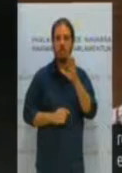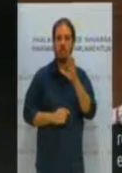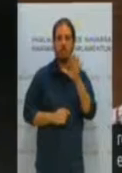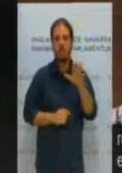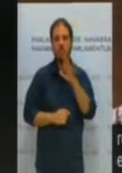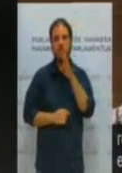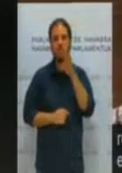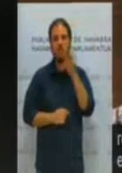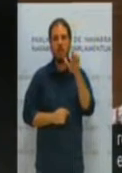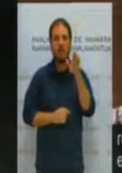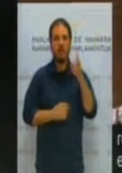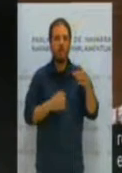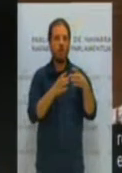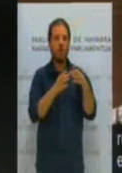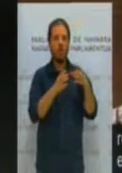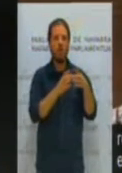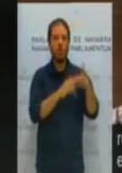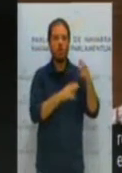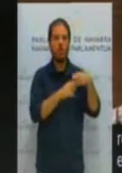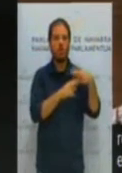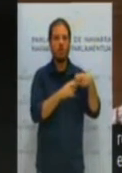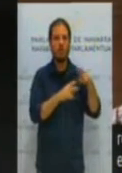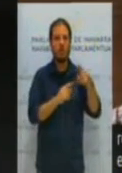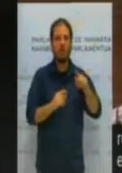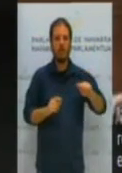grupos políticos. Ese es